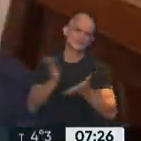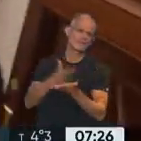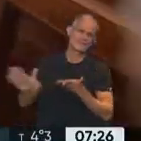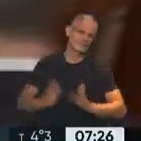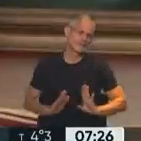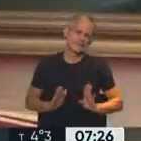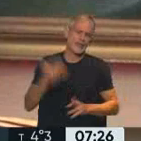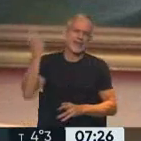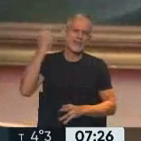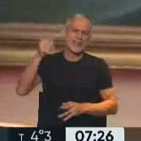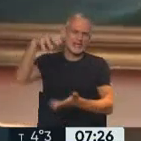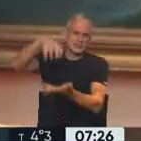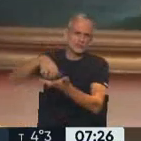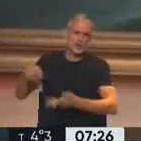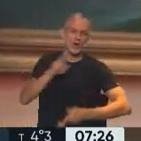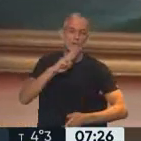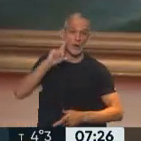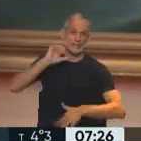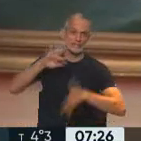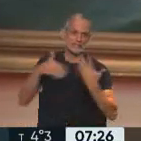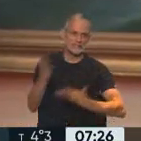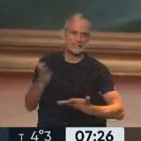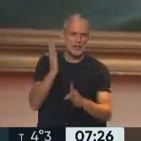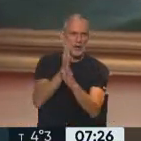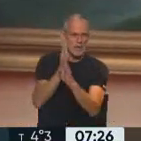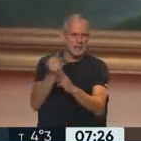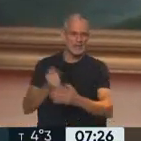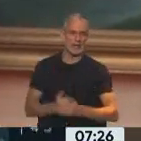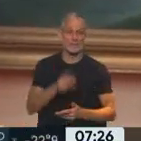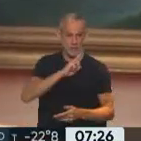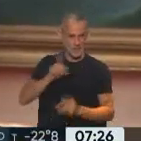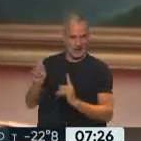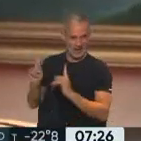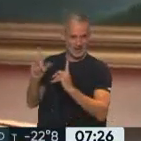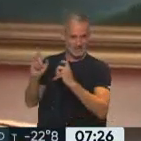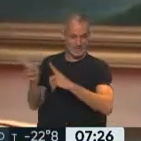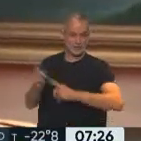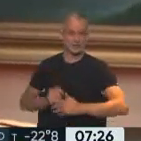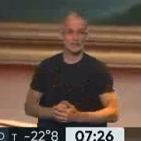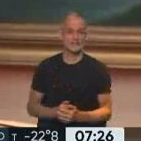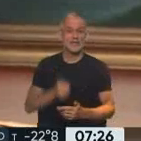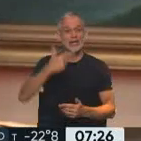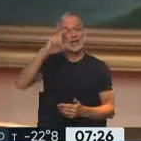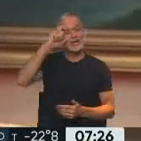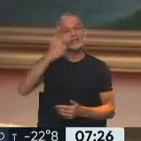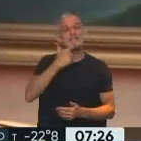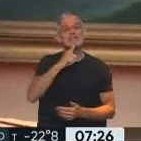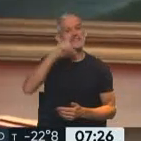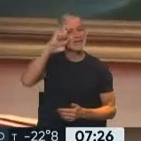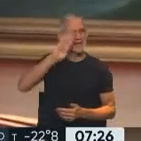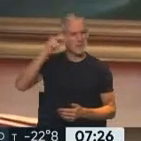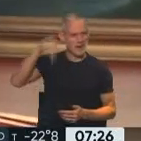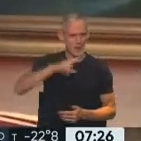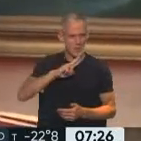bueno hay una escándalo por ese por ese mismo tema no es este esta mujer que tenemos aquí atrás se llevan la semana pasada había declarado